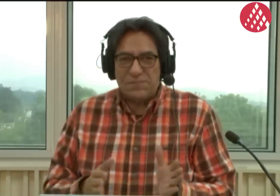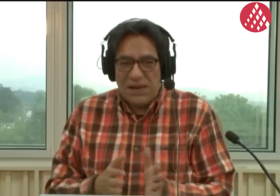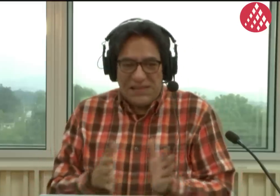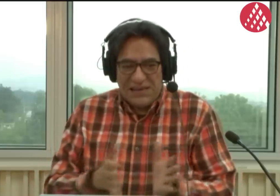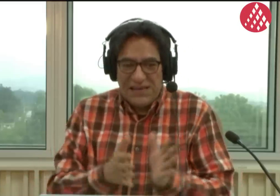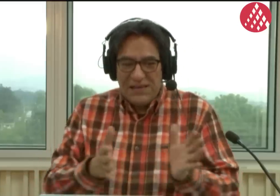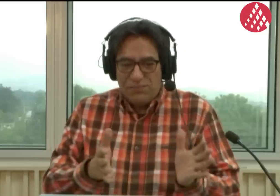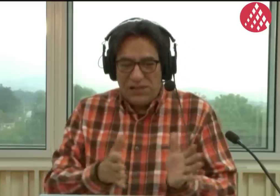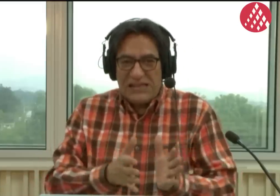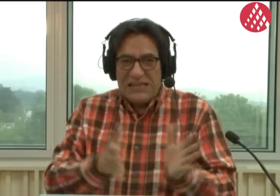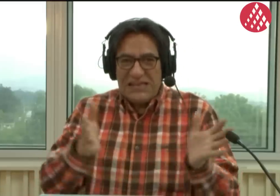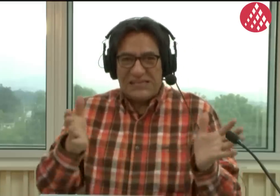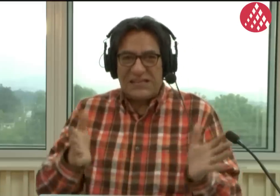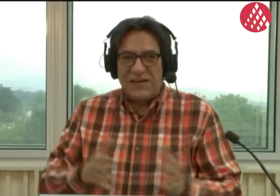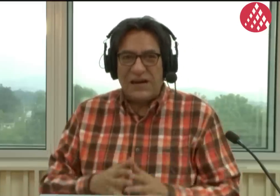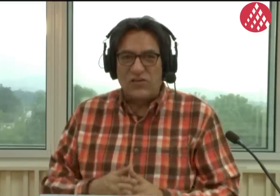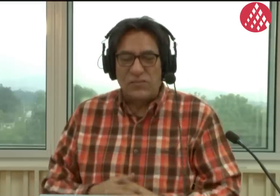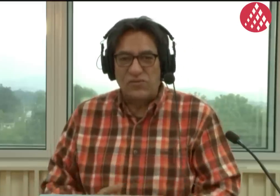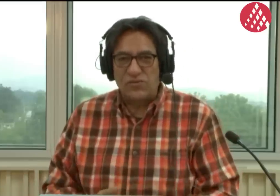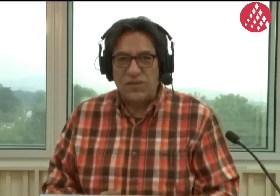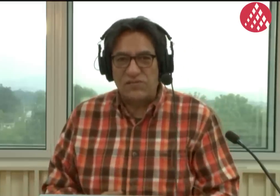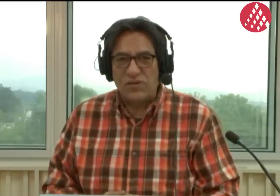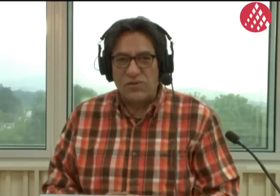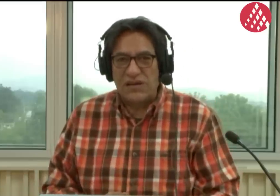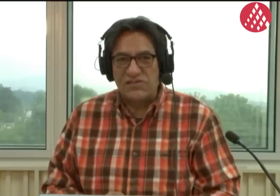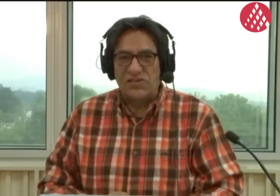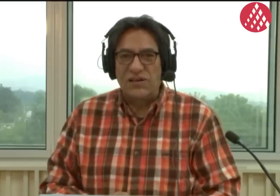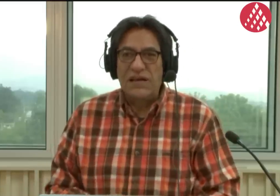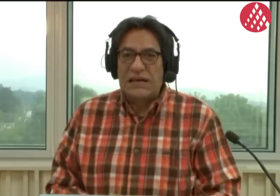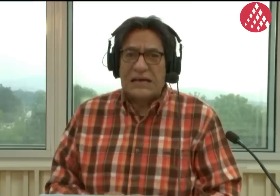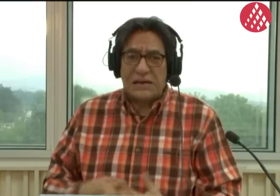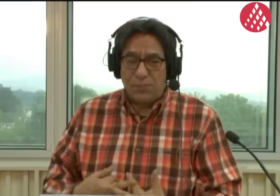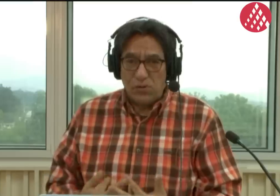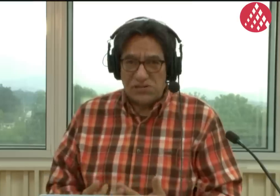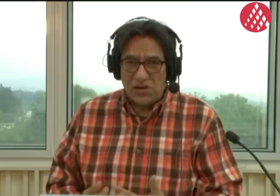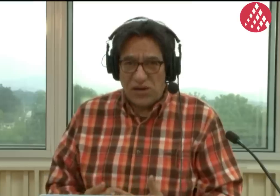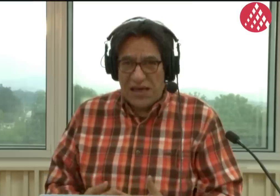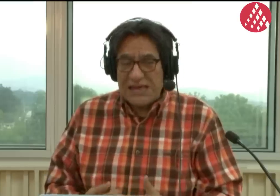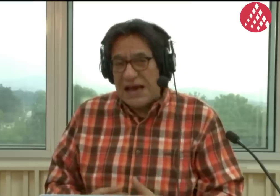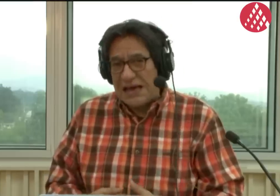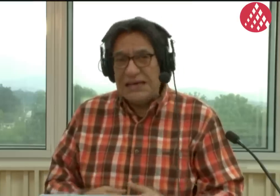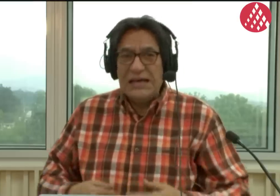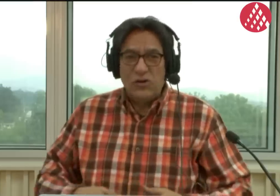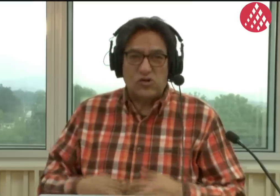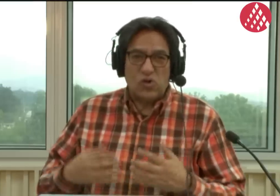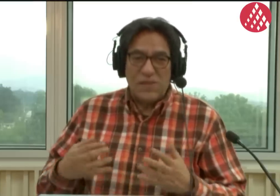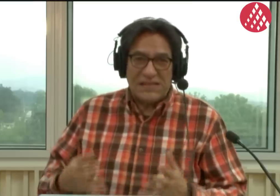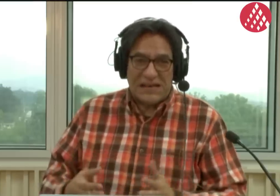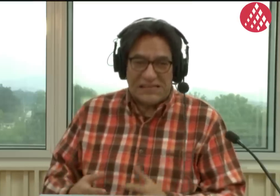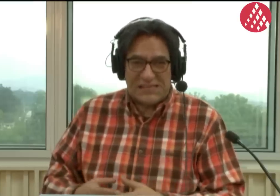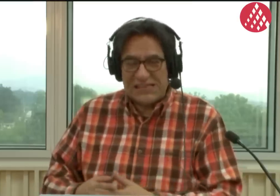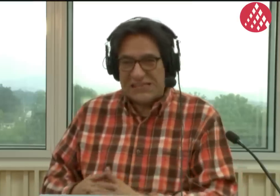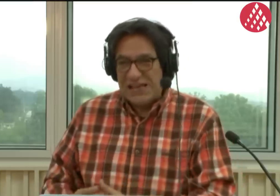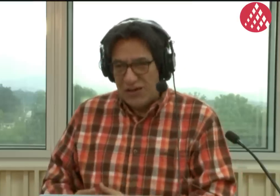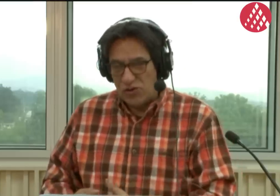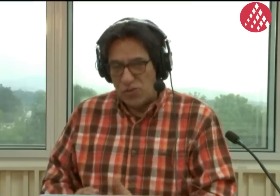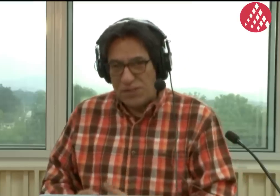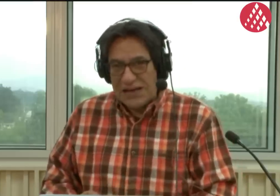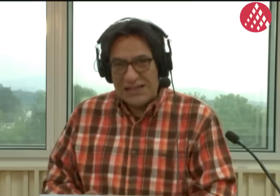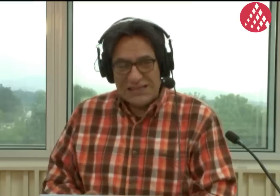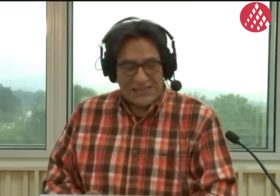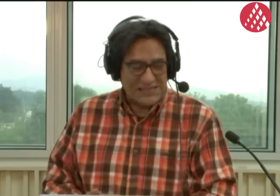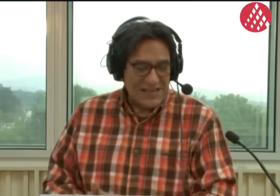se desprenden pues las líneas de trabajo de muchos medios de comunicación que reproducen lo que ahí hay. Los comentaristas,